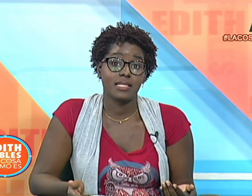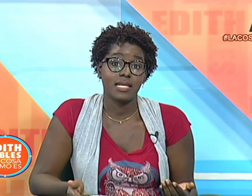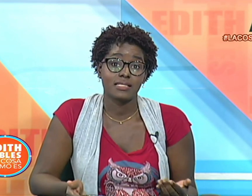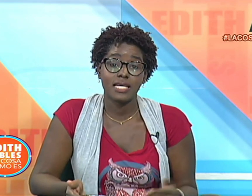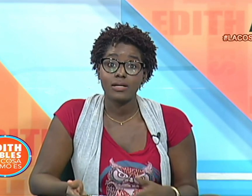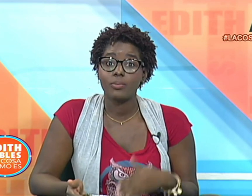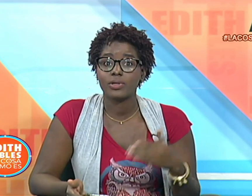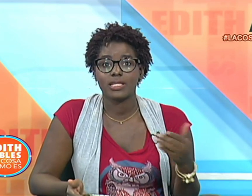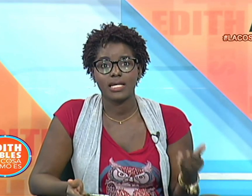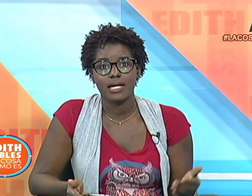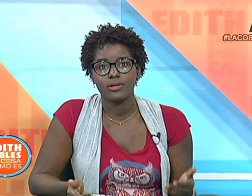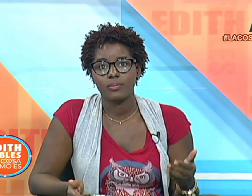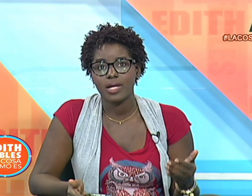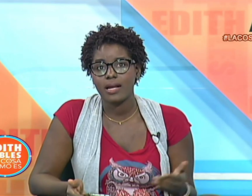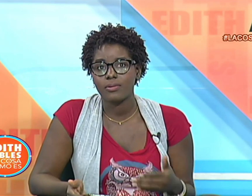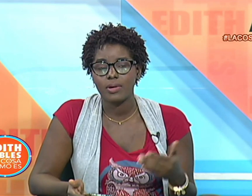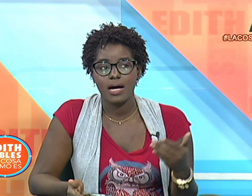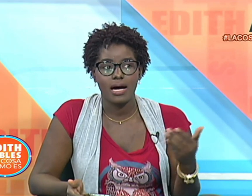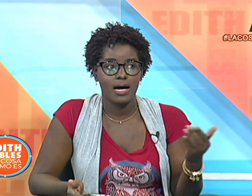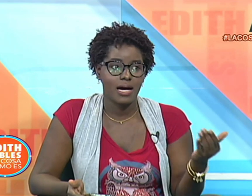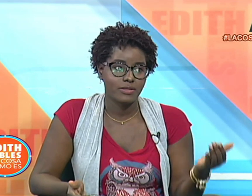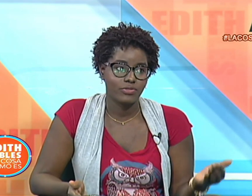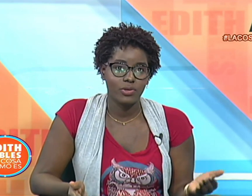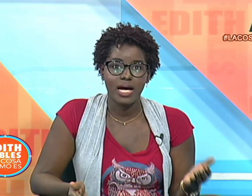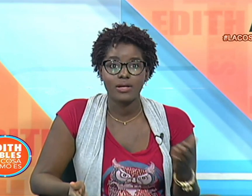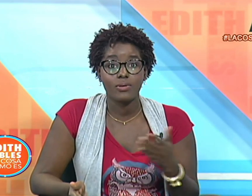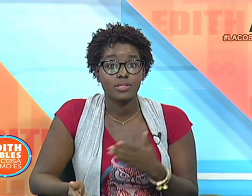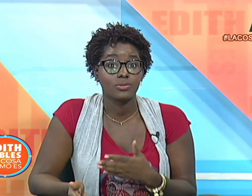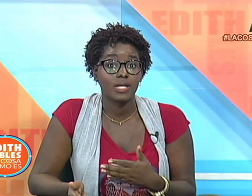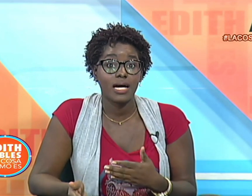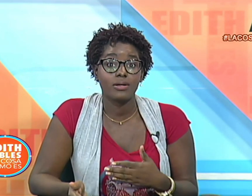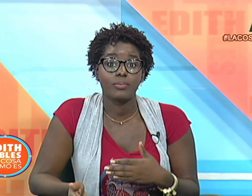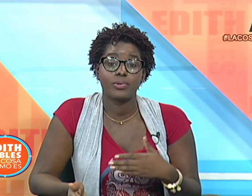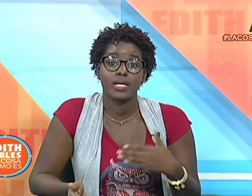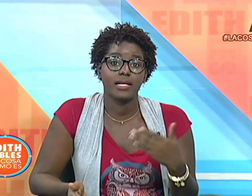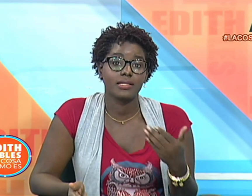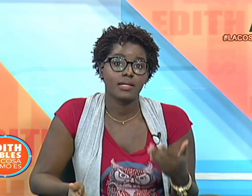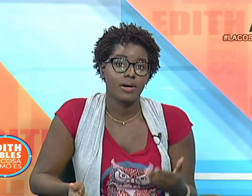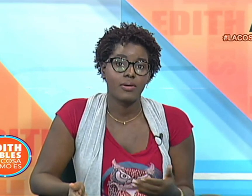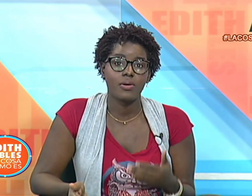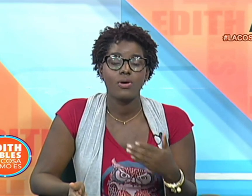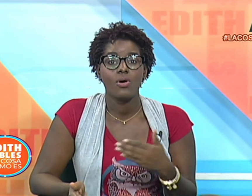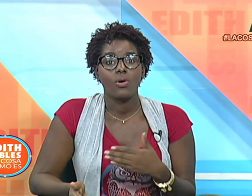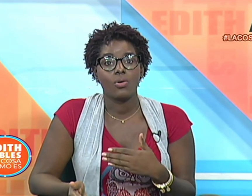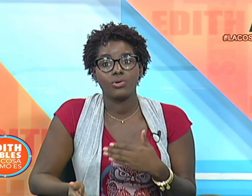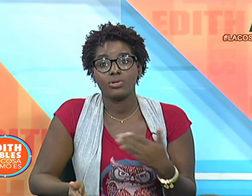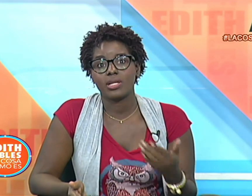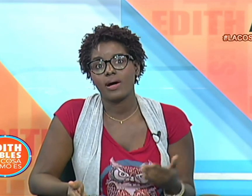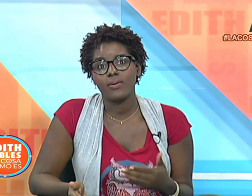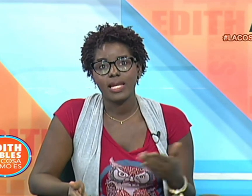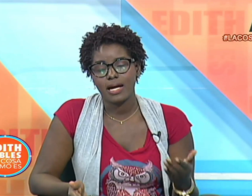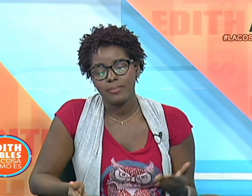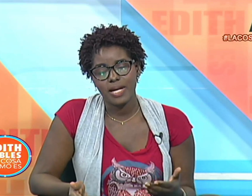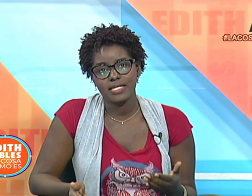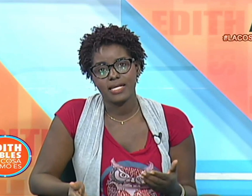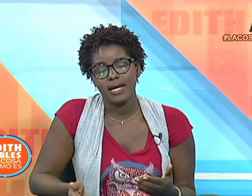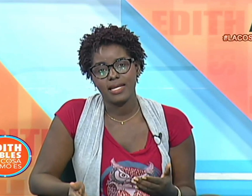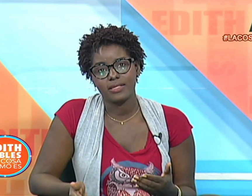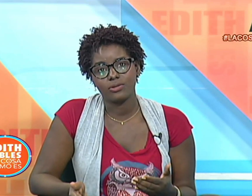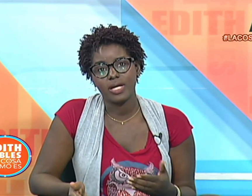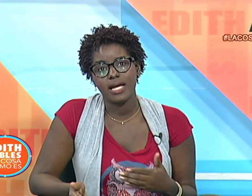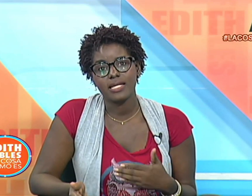necesidad de hacerlo porque tenga que nombrar un fulano o sutano porque alguien trabaja o no trabajó en la campaña